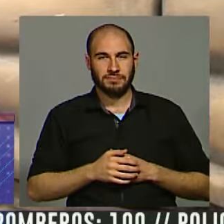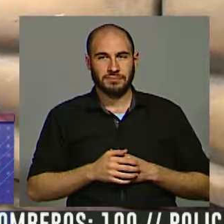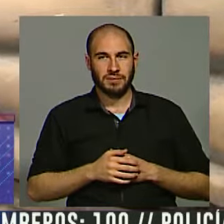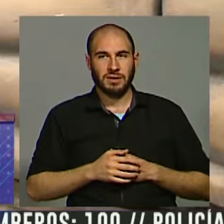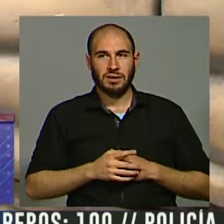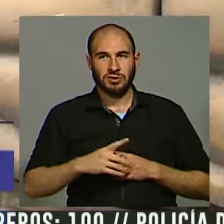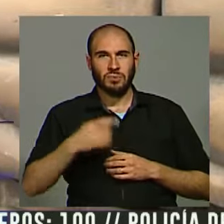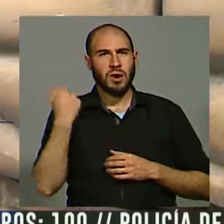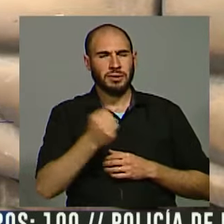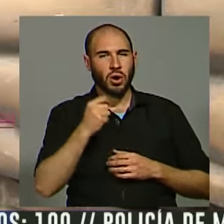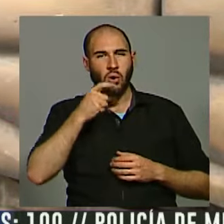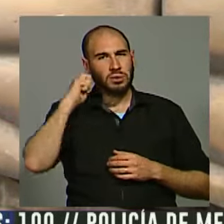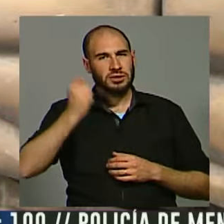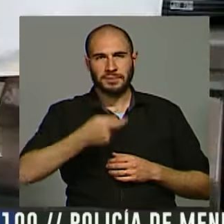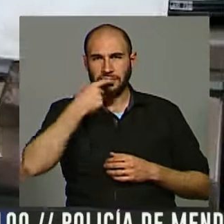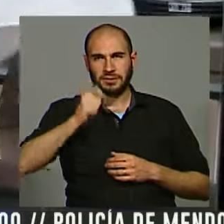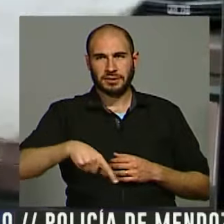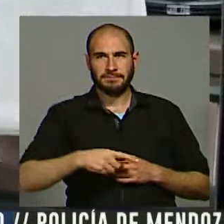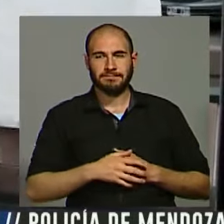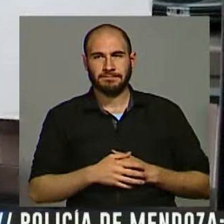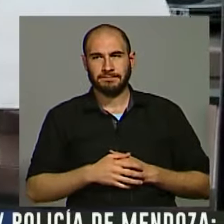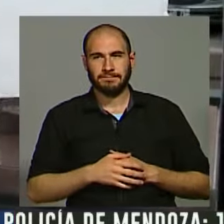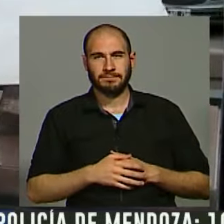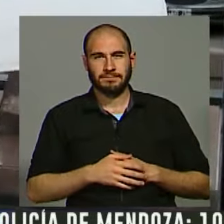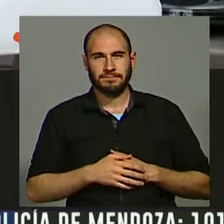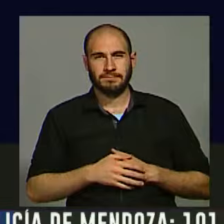ha prestigiado la justicia en Mendoza.